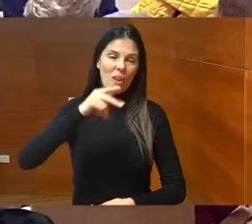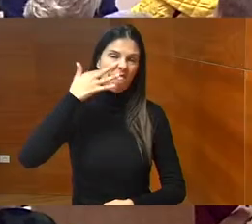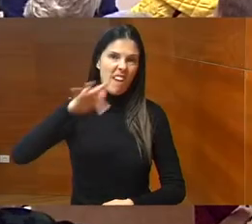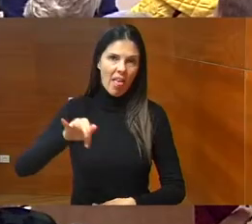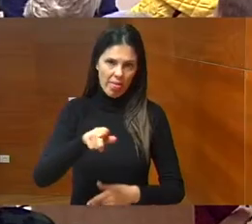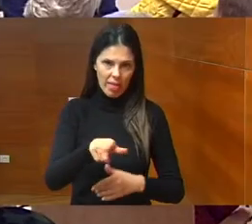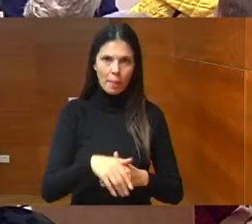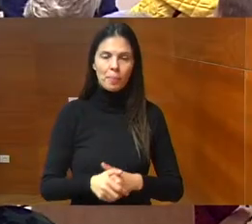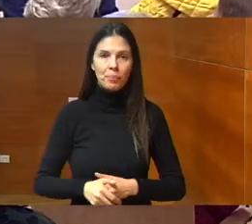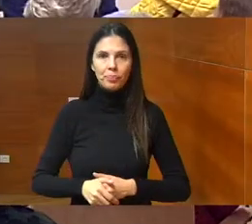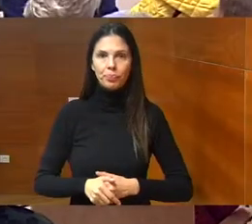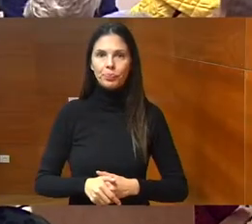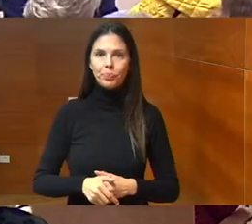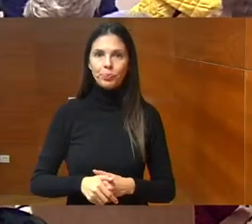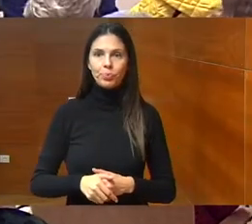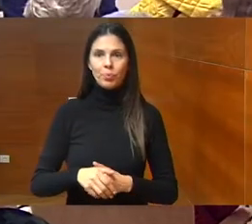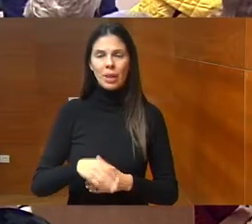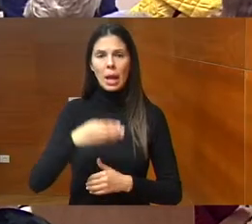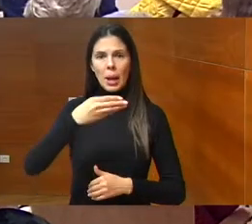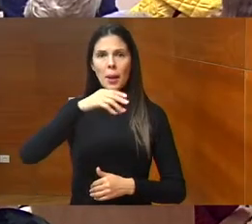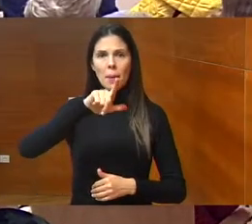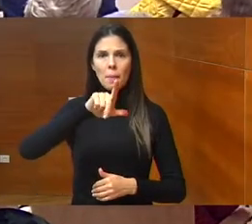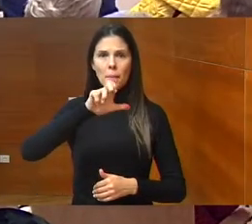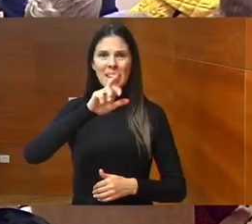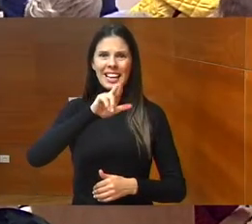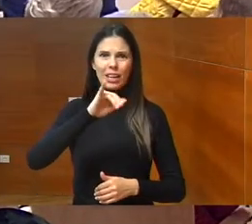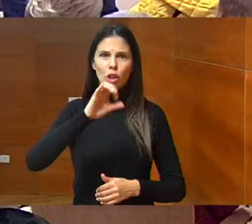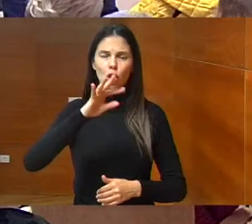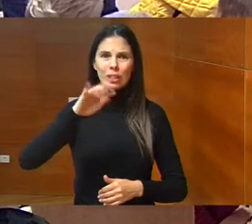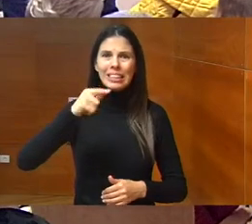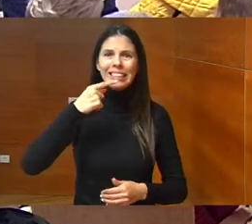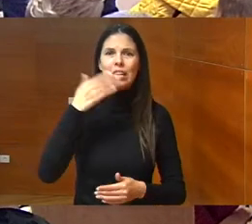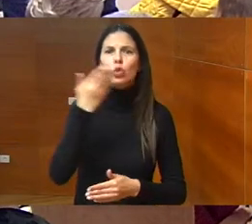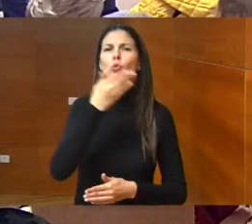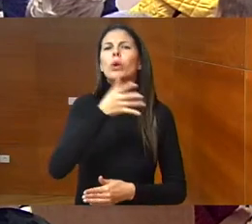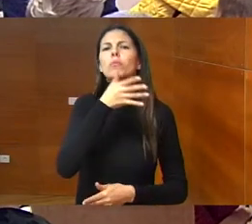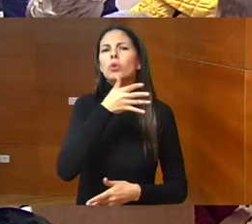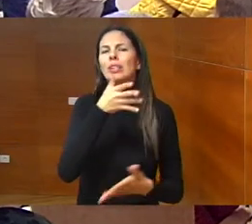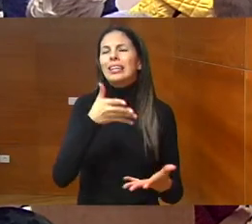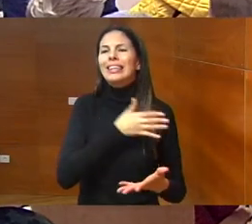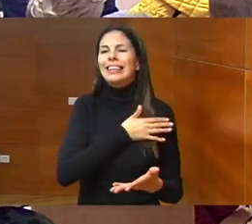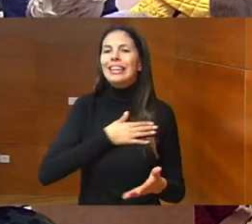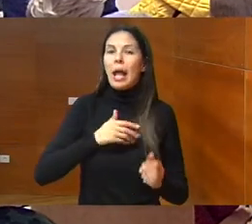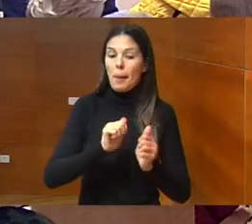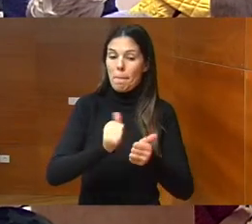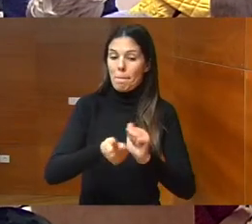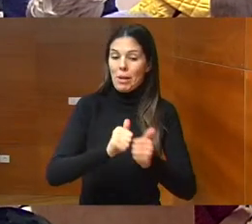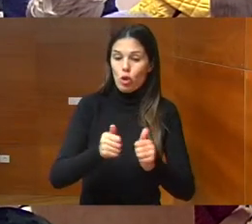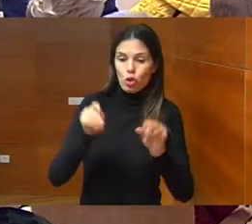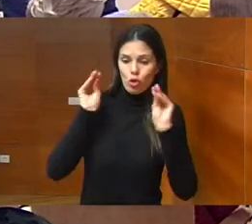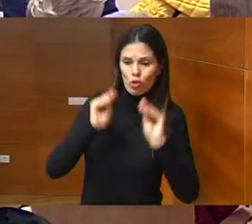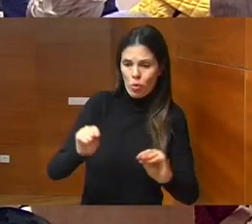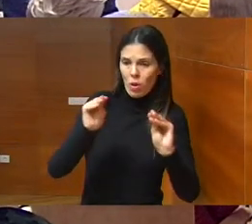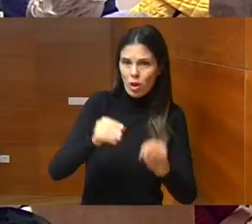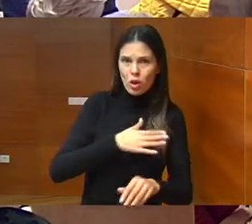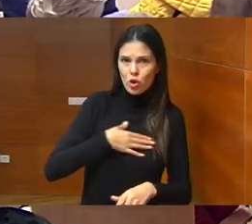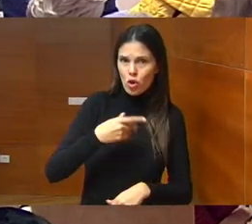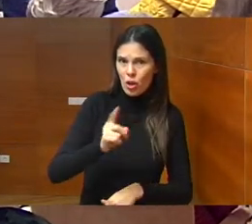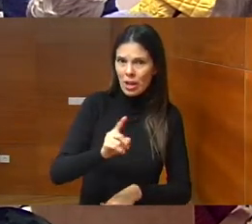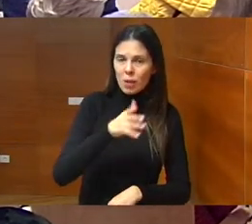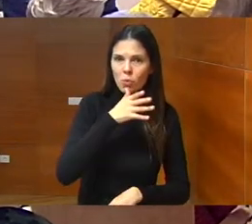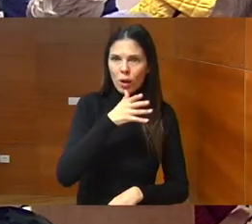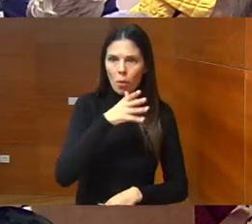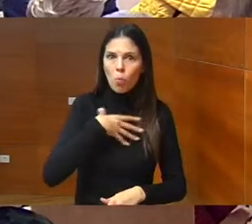ven porque es blerio tengo una escola porque no quiere instruir los pilotos sea que no quiere accidentes porque